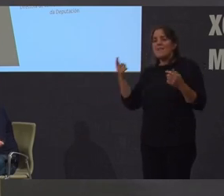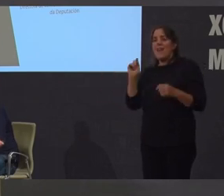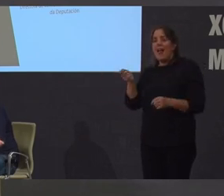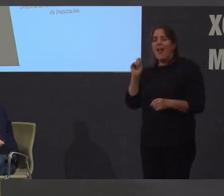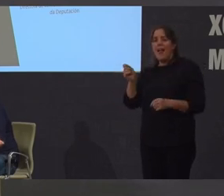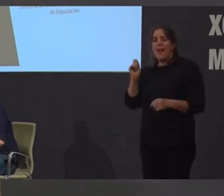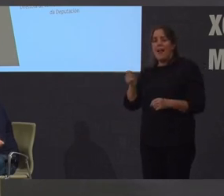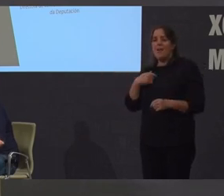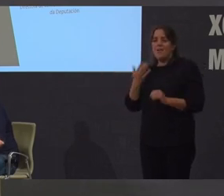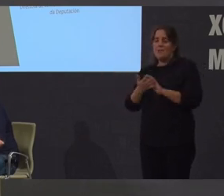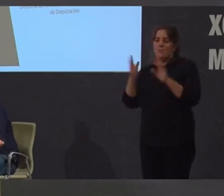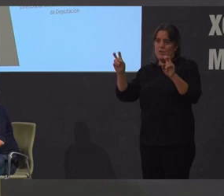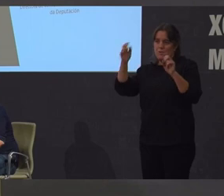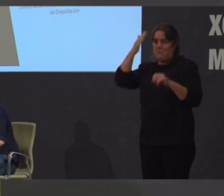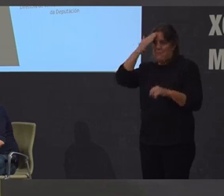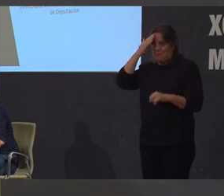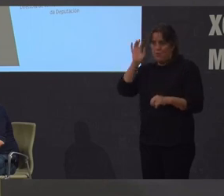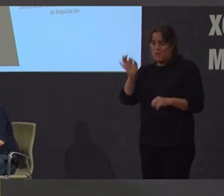memoria